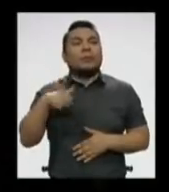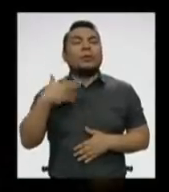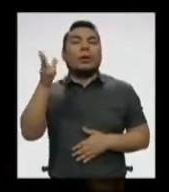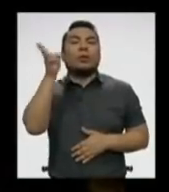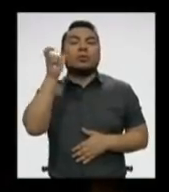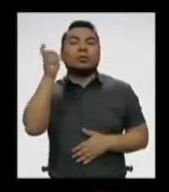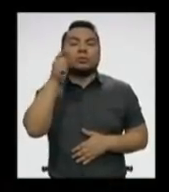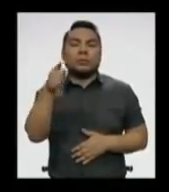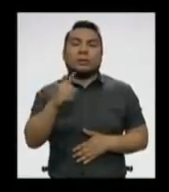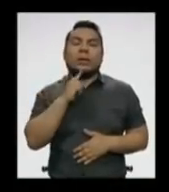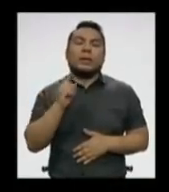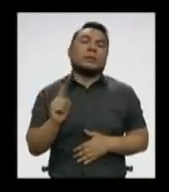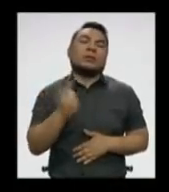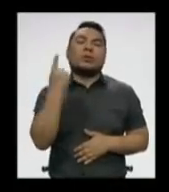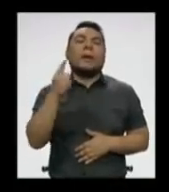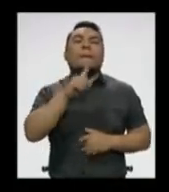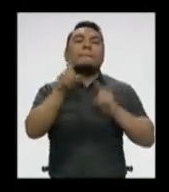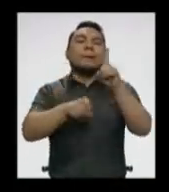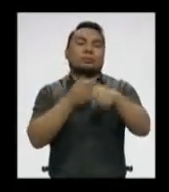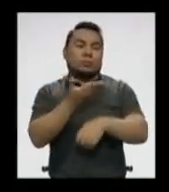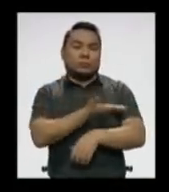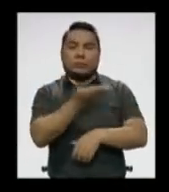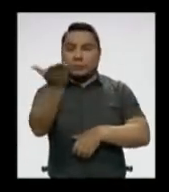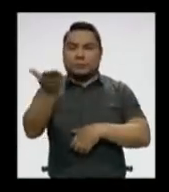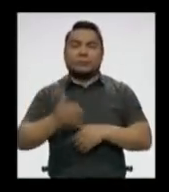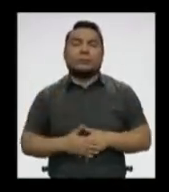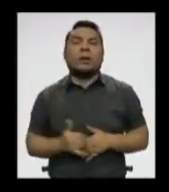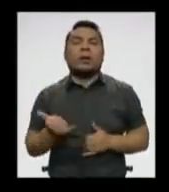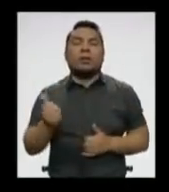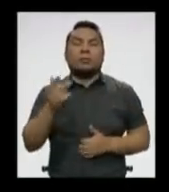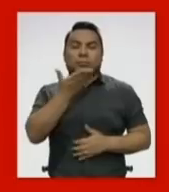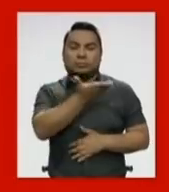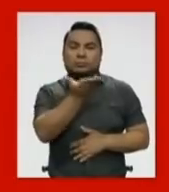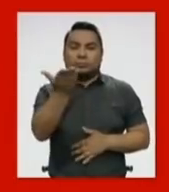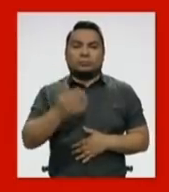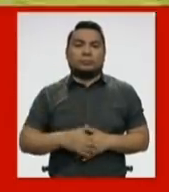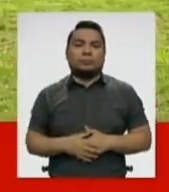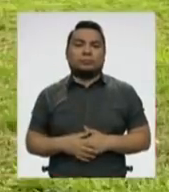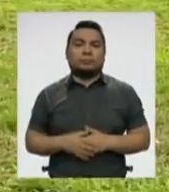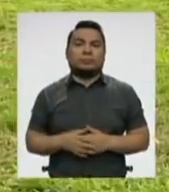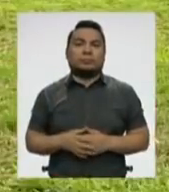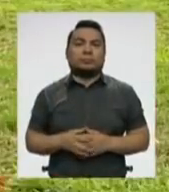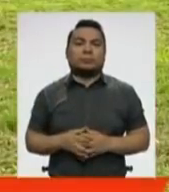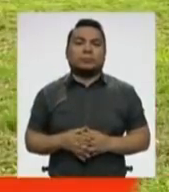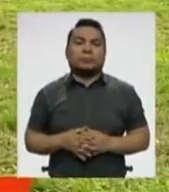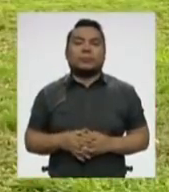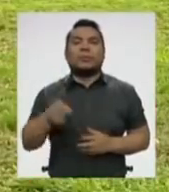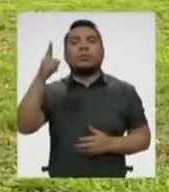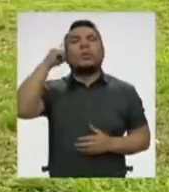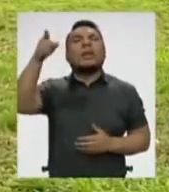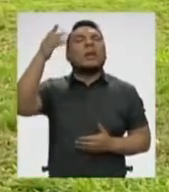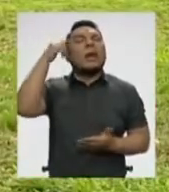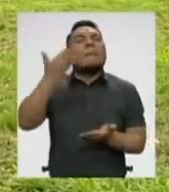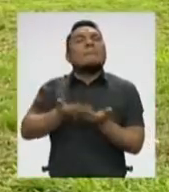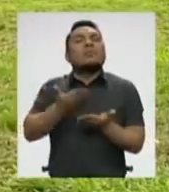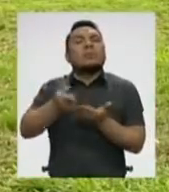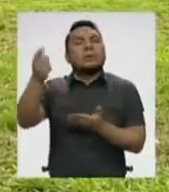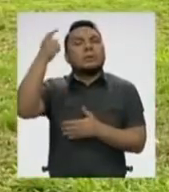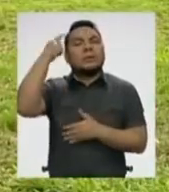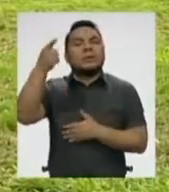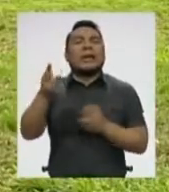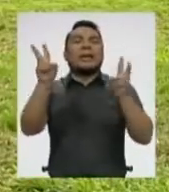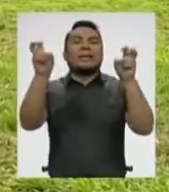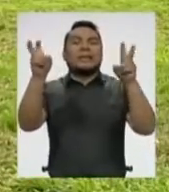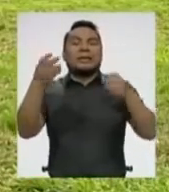escuchar la siguiente pregunta ciudadana. Vamos de inmediato con ella. ¿Qué propuestas concretas tiene en materia